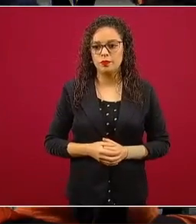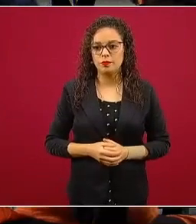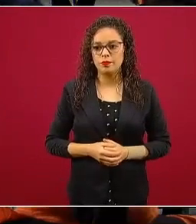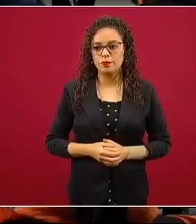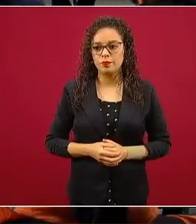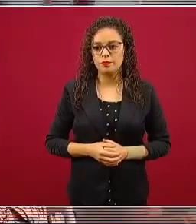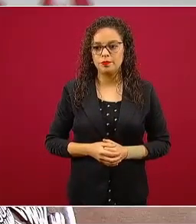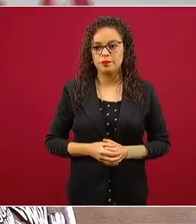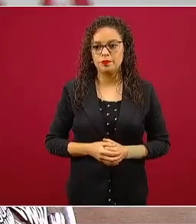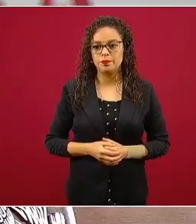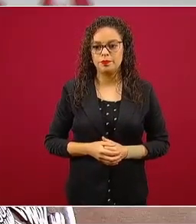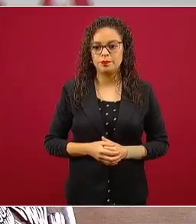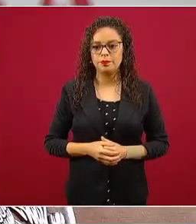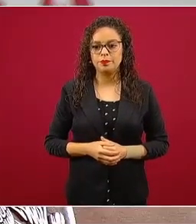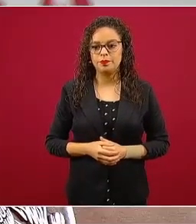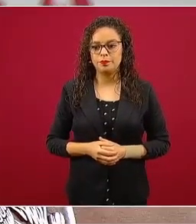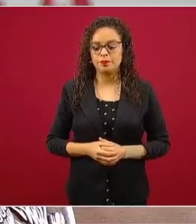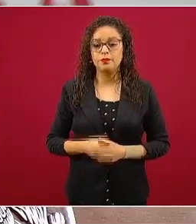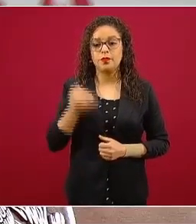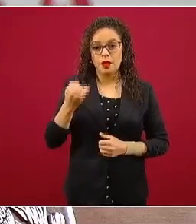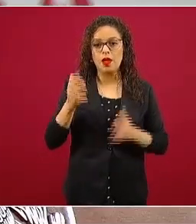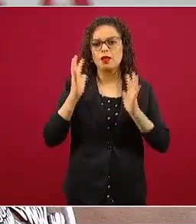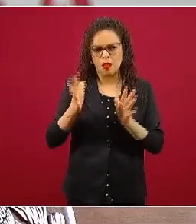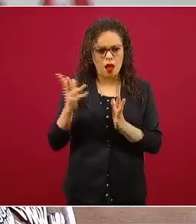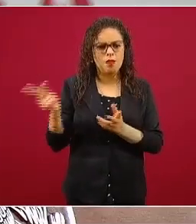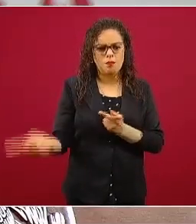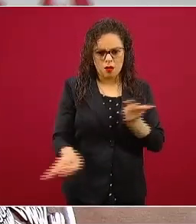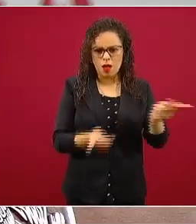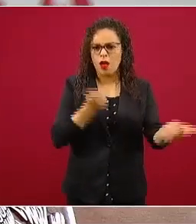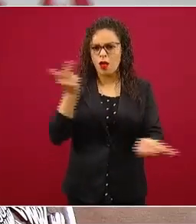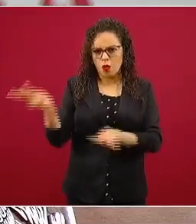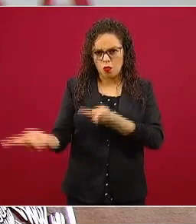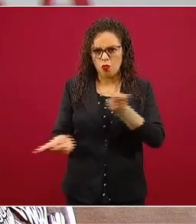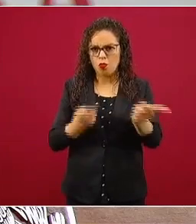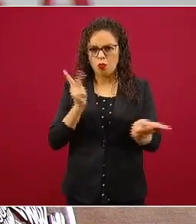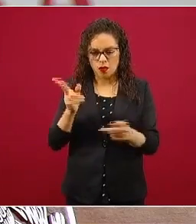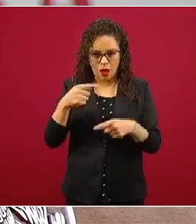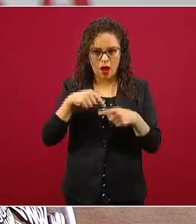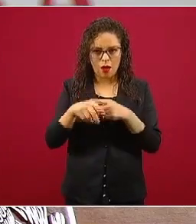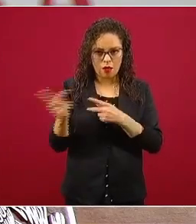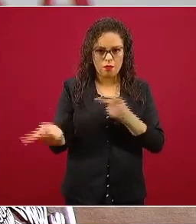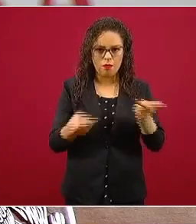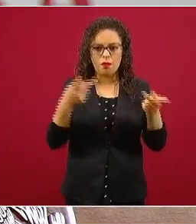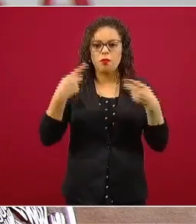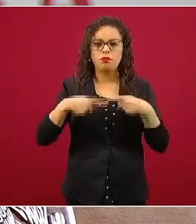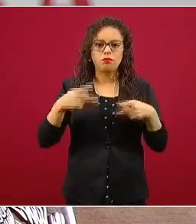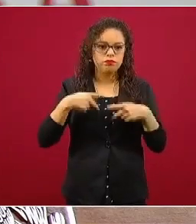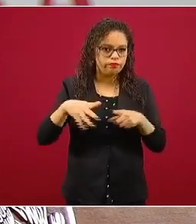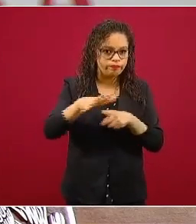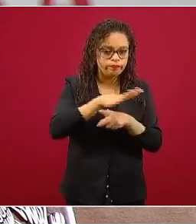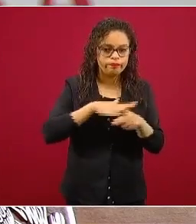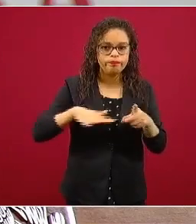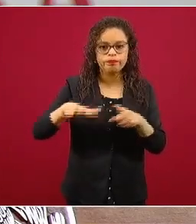y se está desde luego consultando ya pues a la gente. El secretario de Educación Pública está